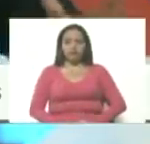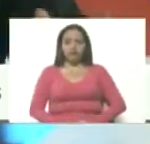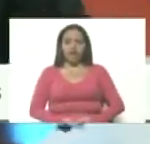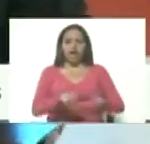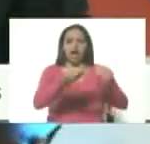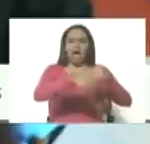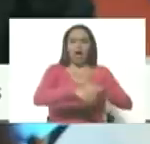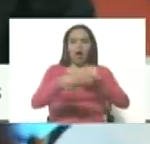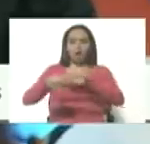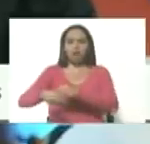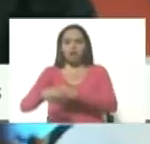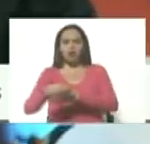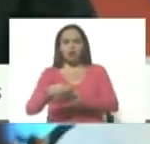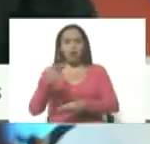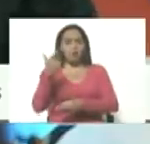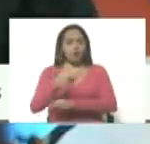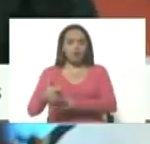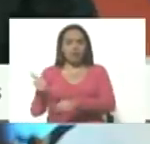negociaciones con traficantes,